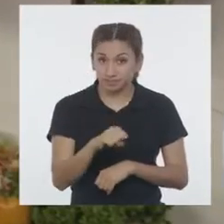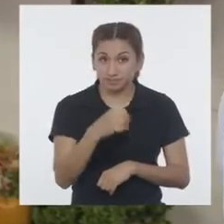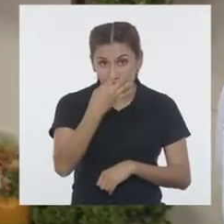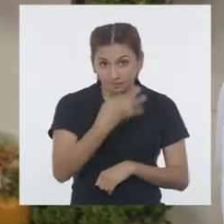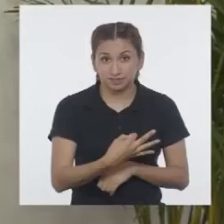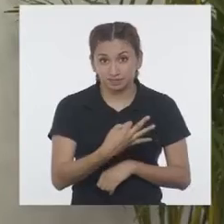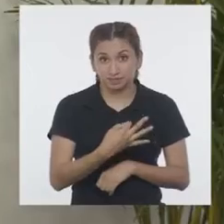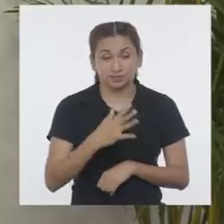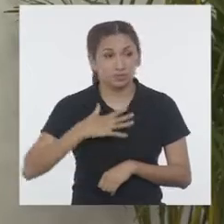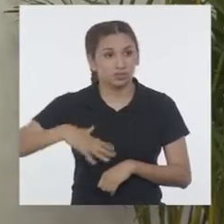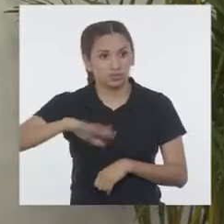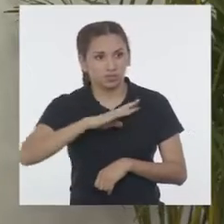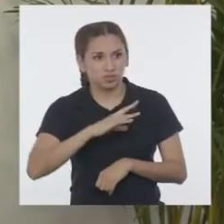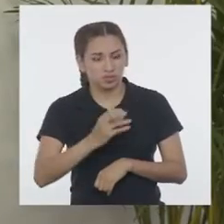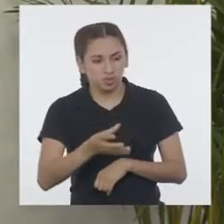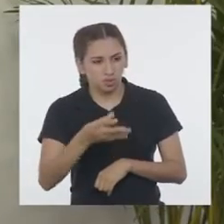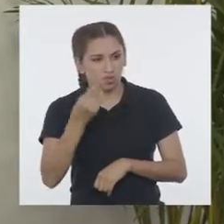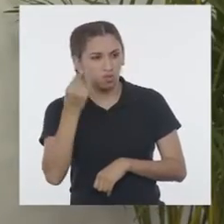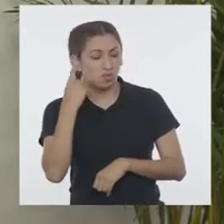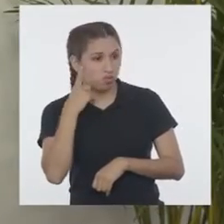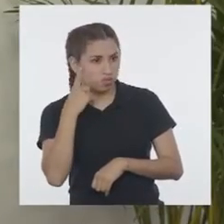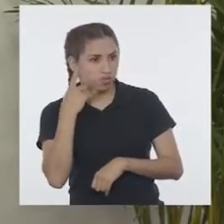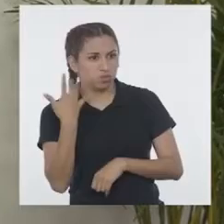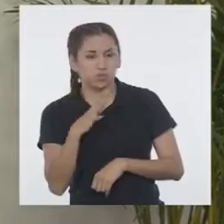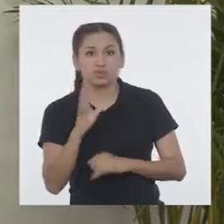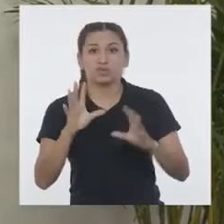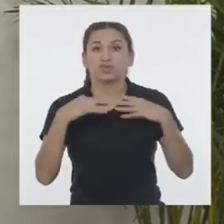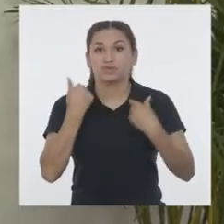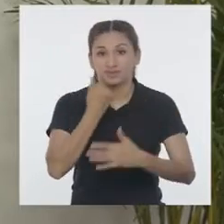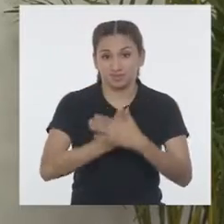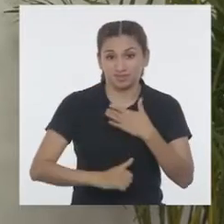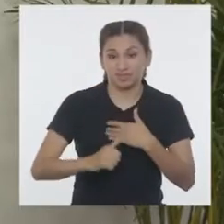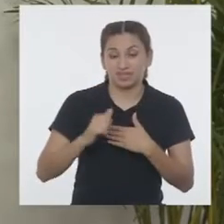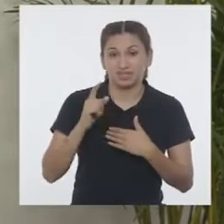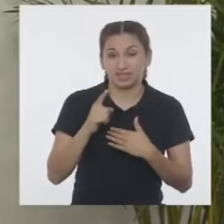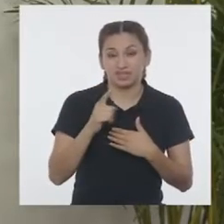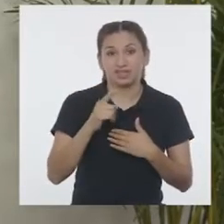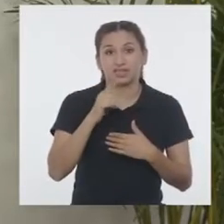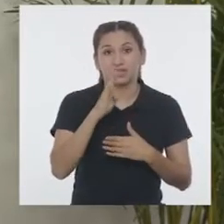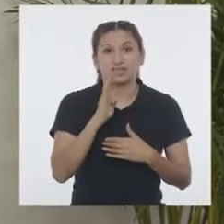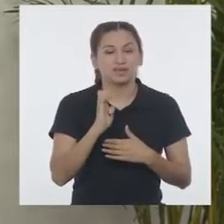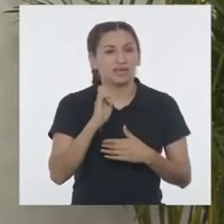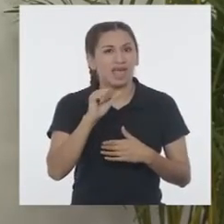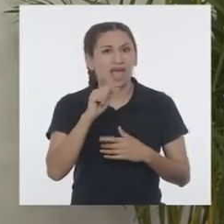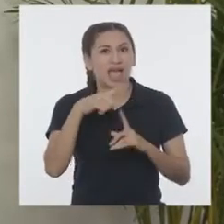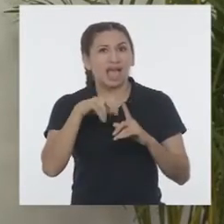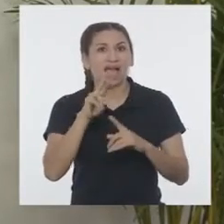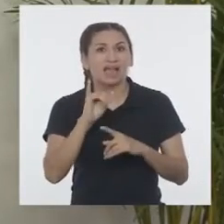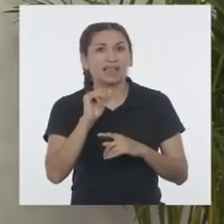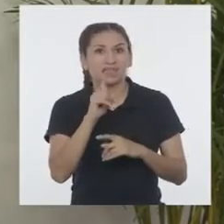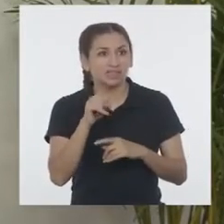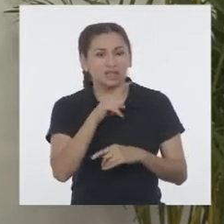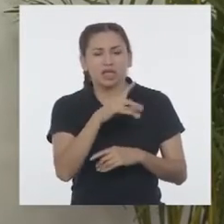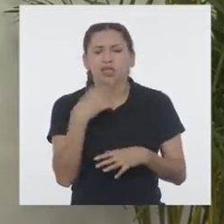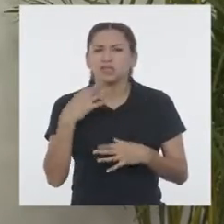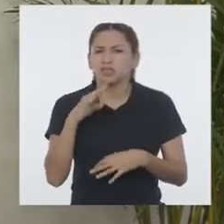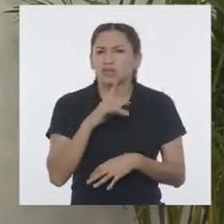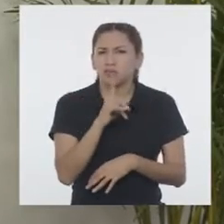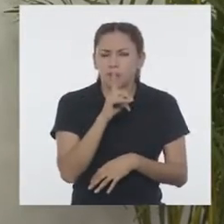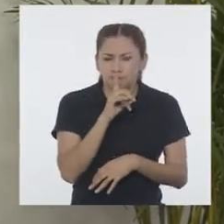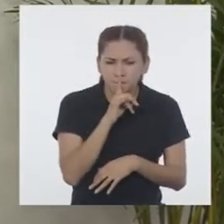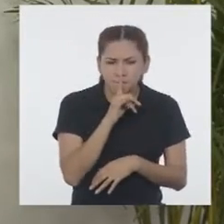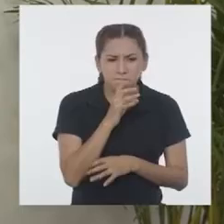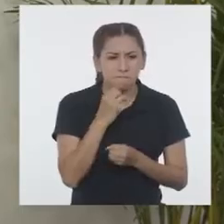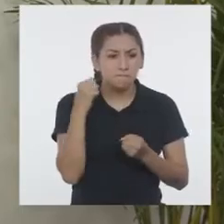como lo oyes. Y nosotros nos enteramos porque Beatriz, la amiga de mi Mónica, una chica súper callada, pero para